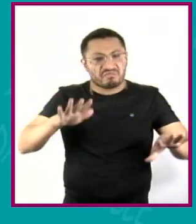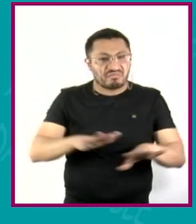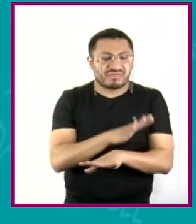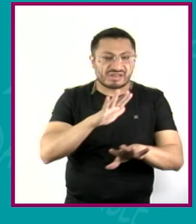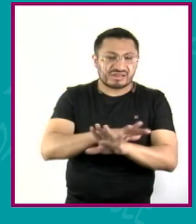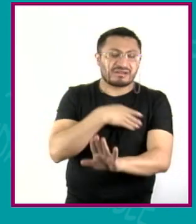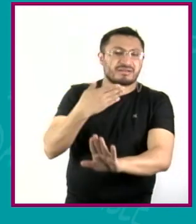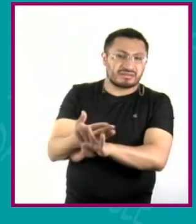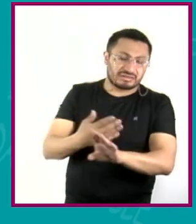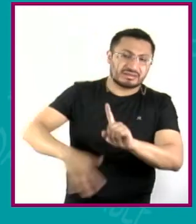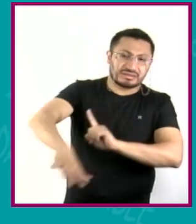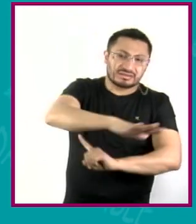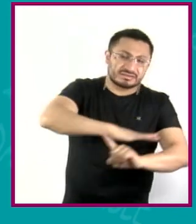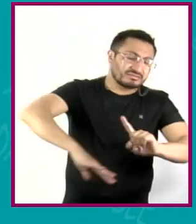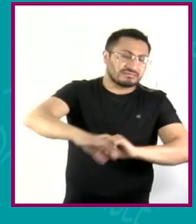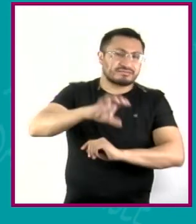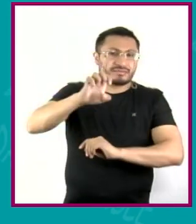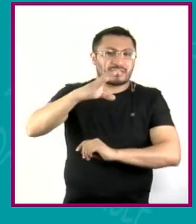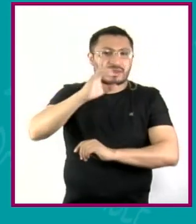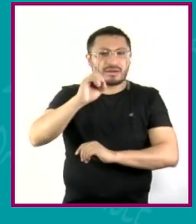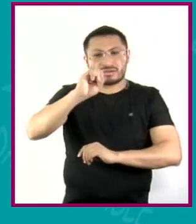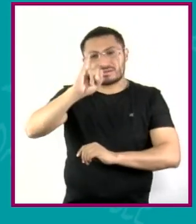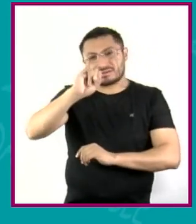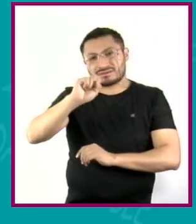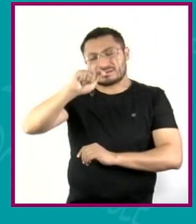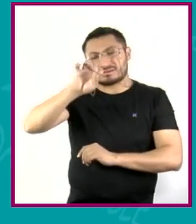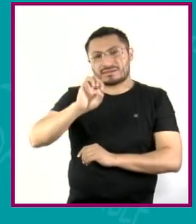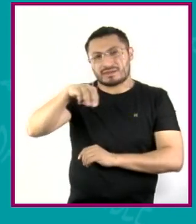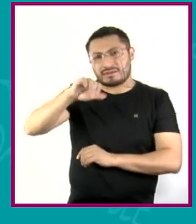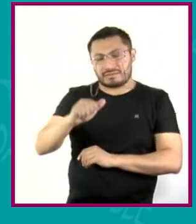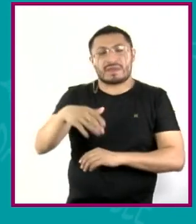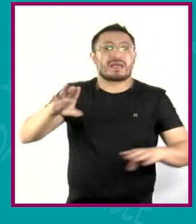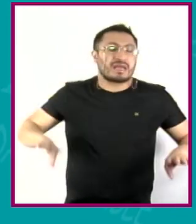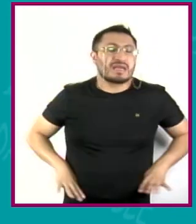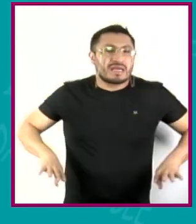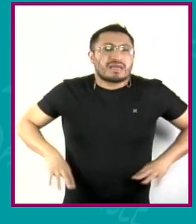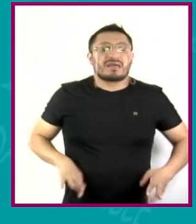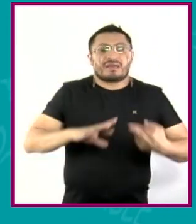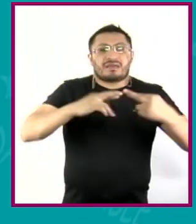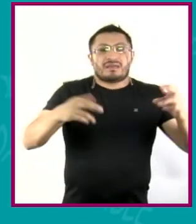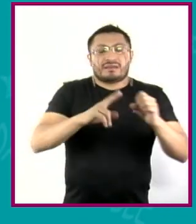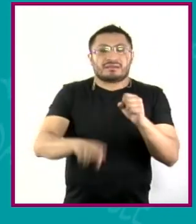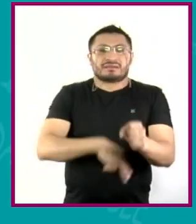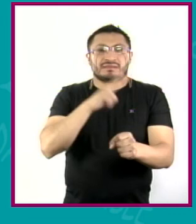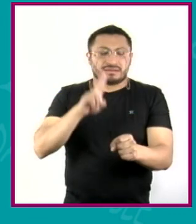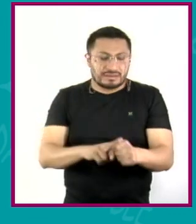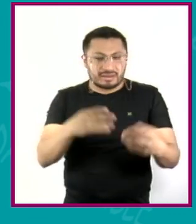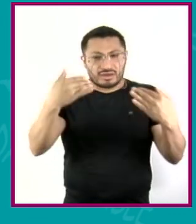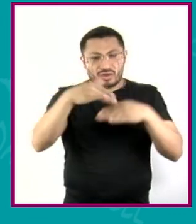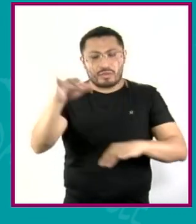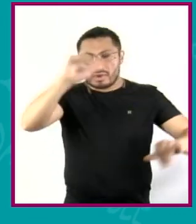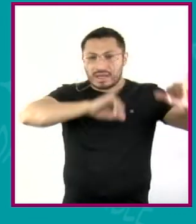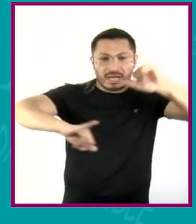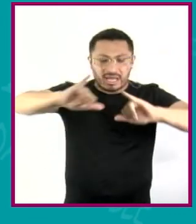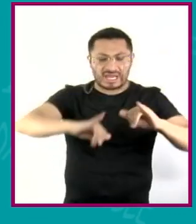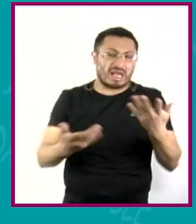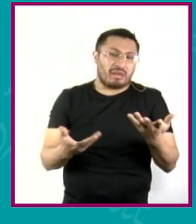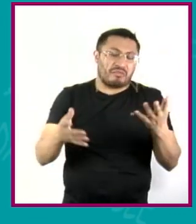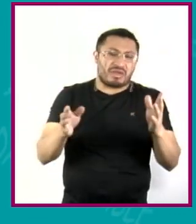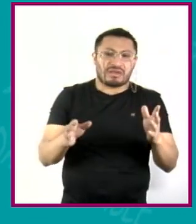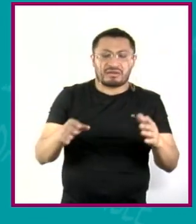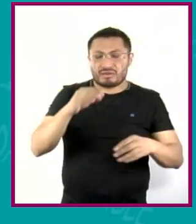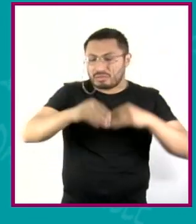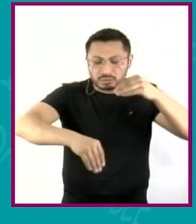de los hábitats, de los ecosistemas, de los elementos y recursos naturales, de sus condiciones químicas, físicas